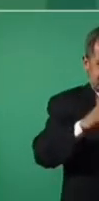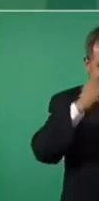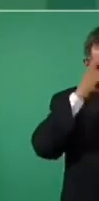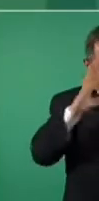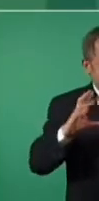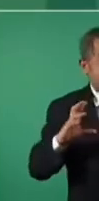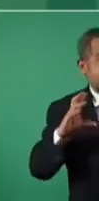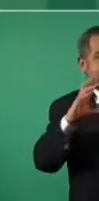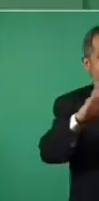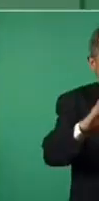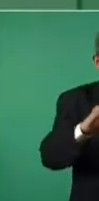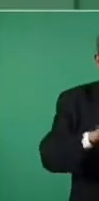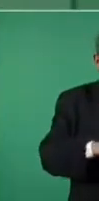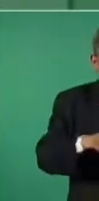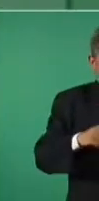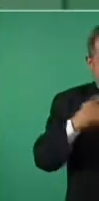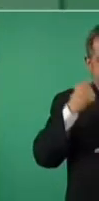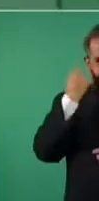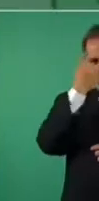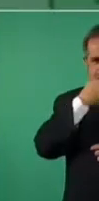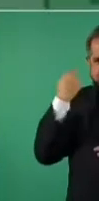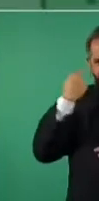con rasgos